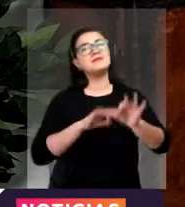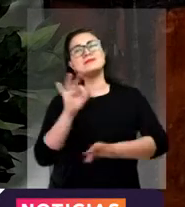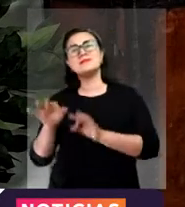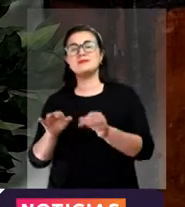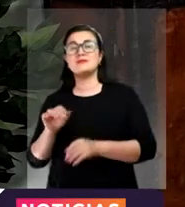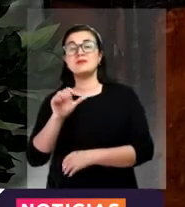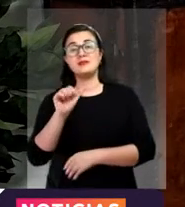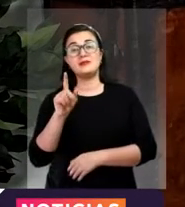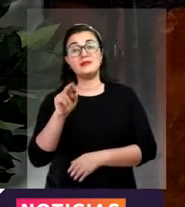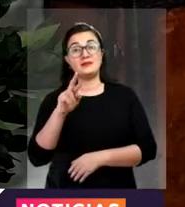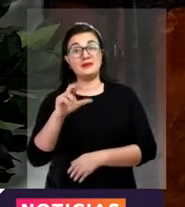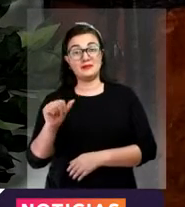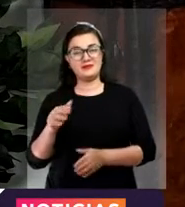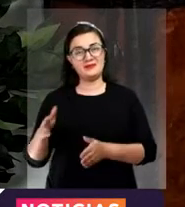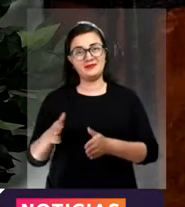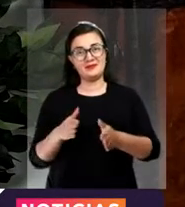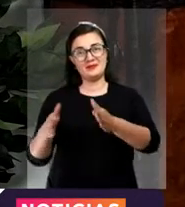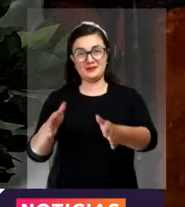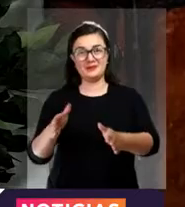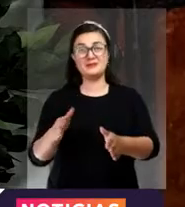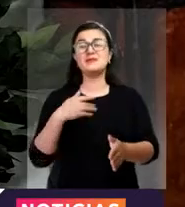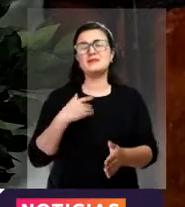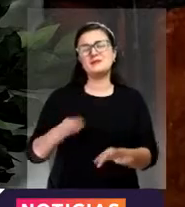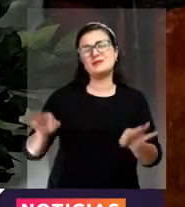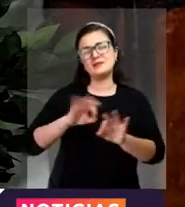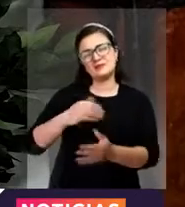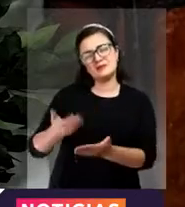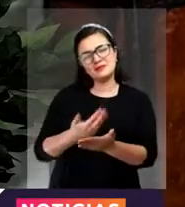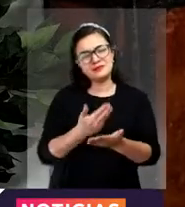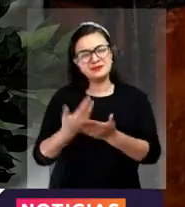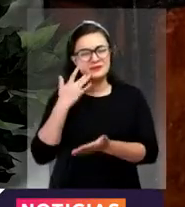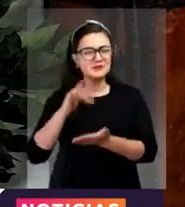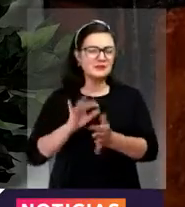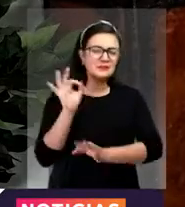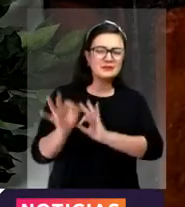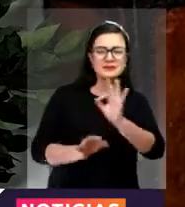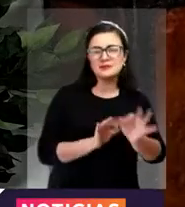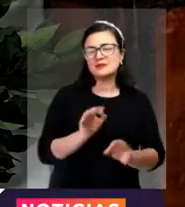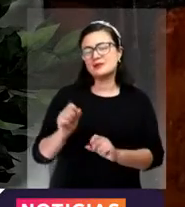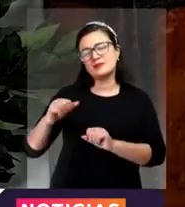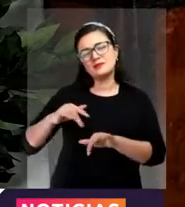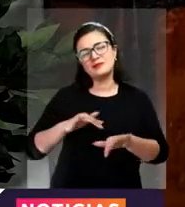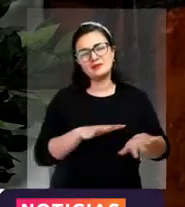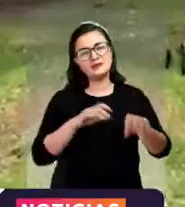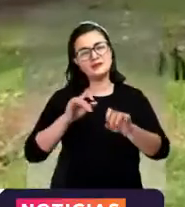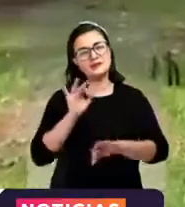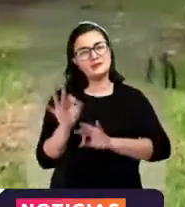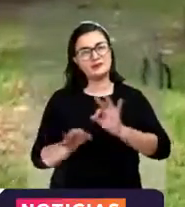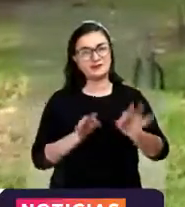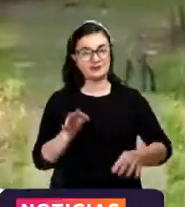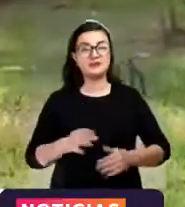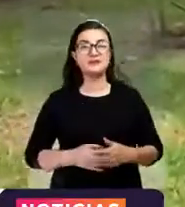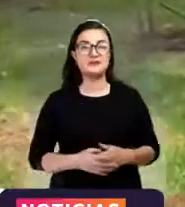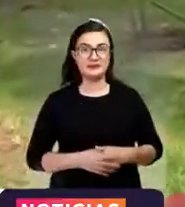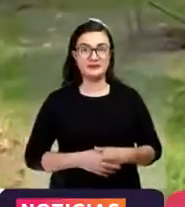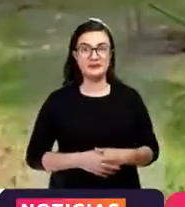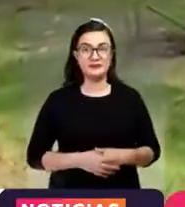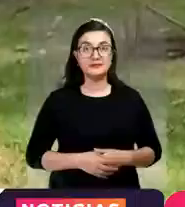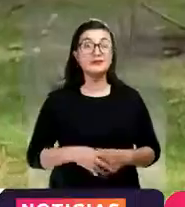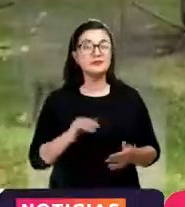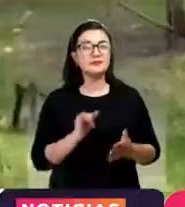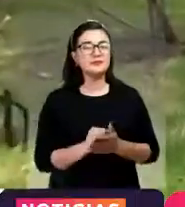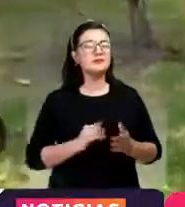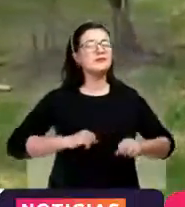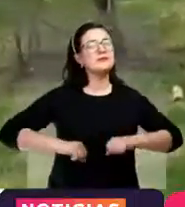Albina, en desarrollo de un proyecto de sensibilización que cubrirá todos los afluentes de la localidad. Gestores ambientales de